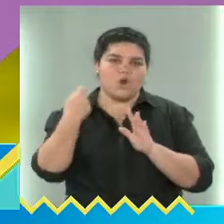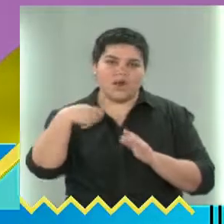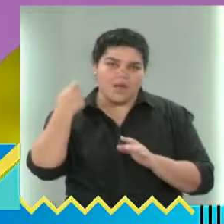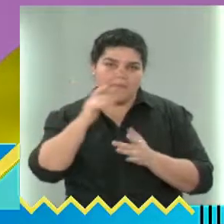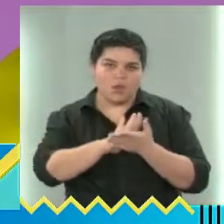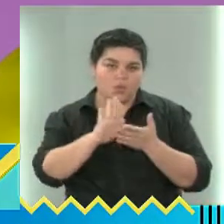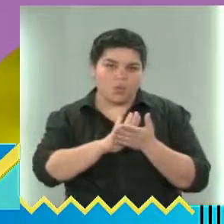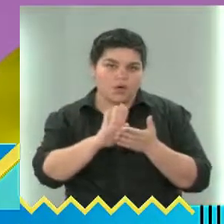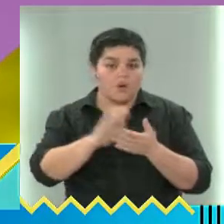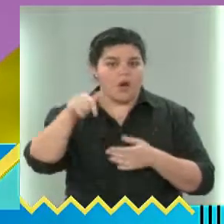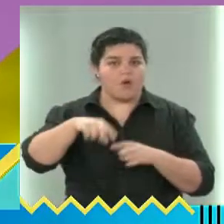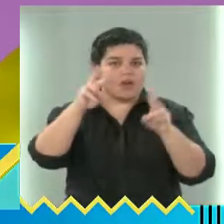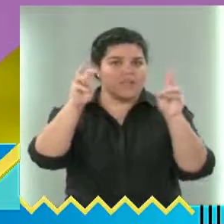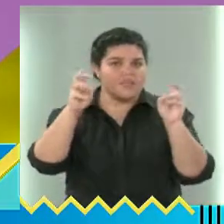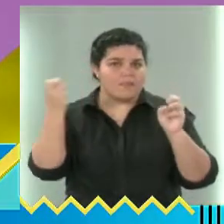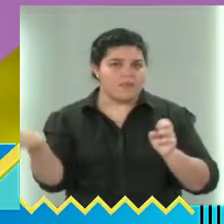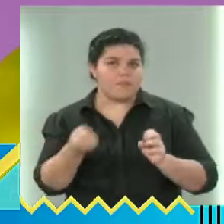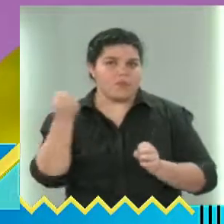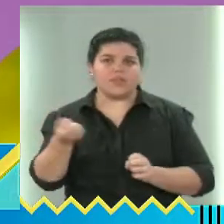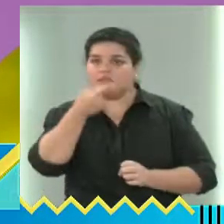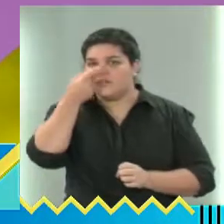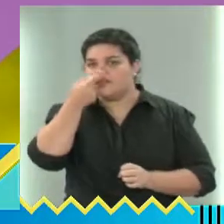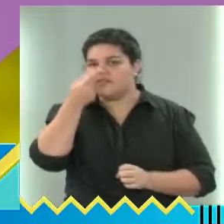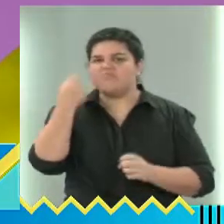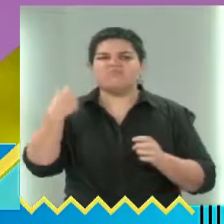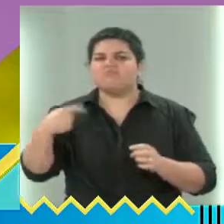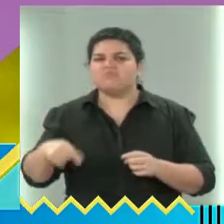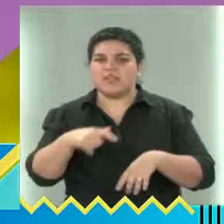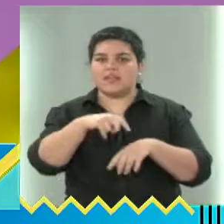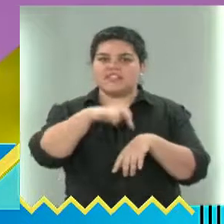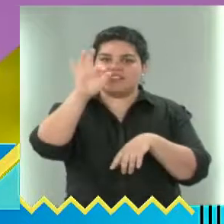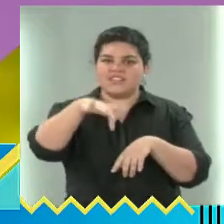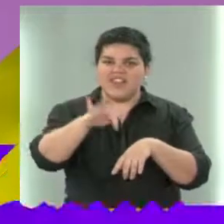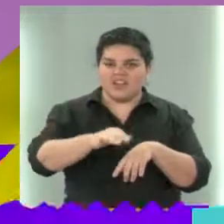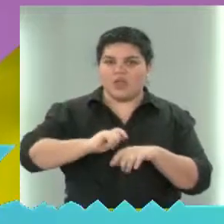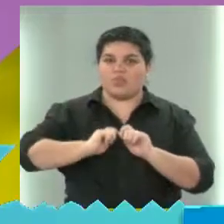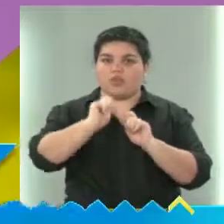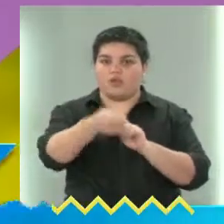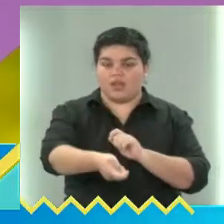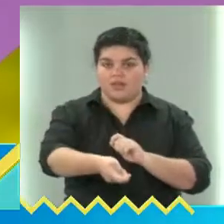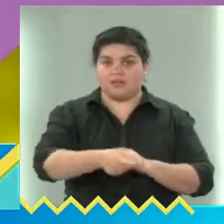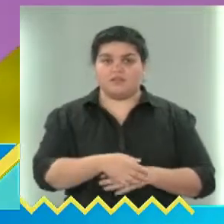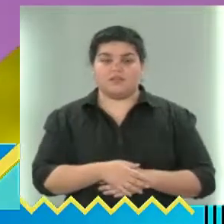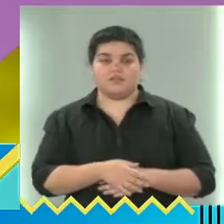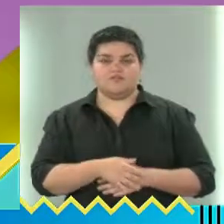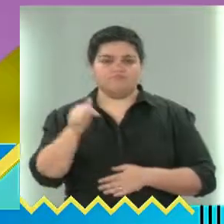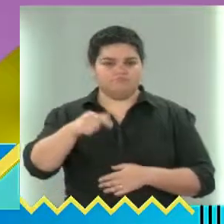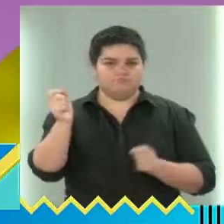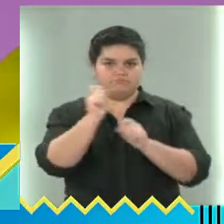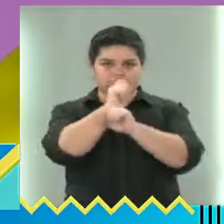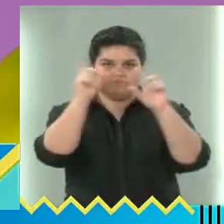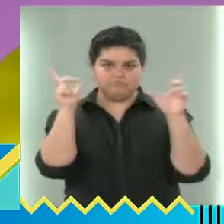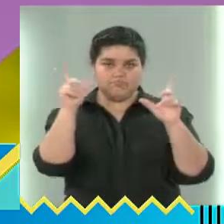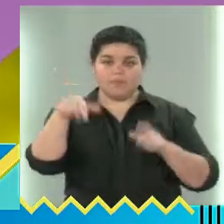de un tema sumamente importante e interesante: donación de sangre. Un tema que llama la atención porque en la